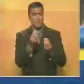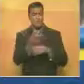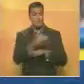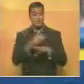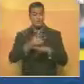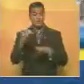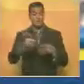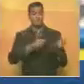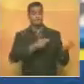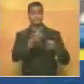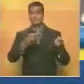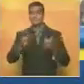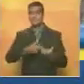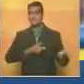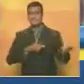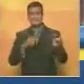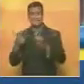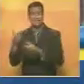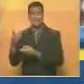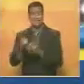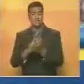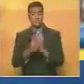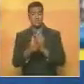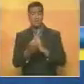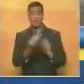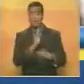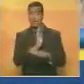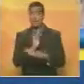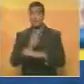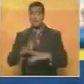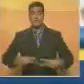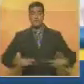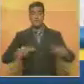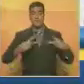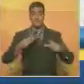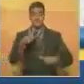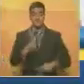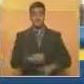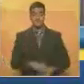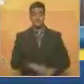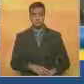Nacional gasta en armas de destrucción y no en el resguardo de la vida de los venezolanos.